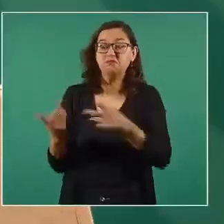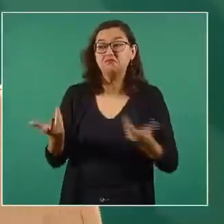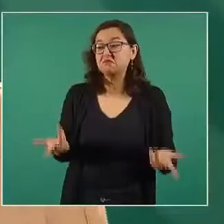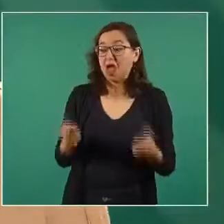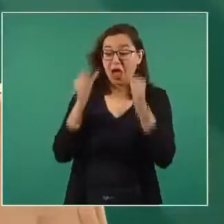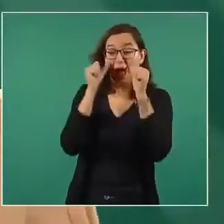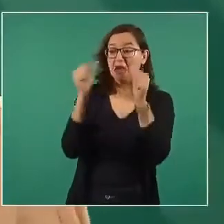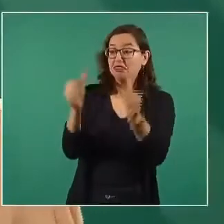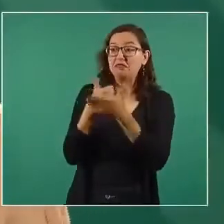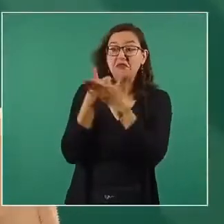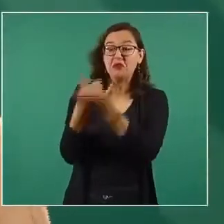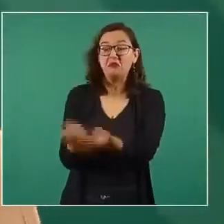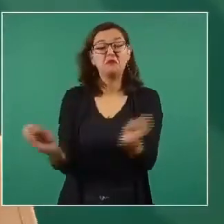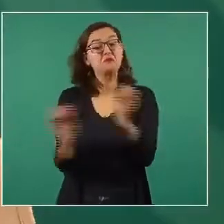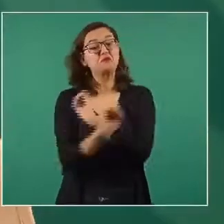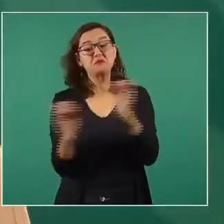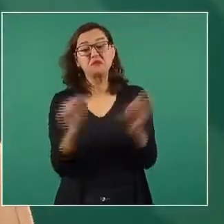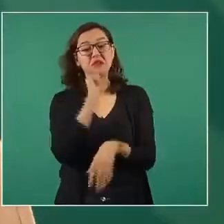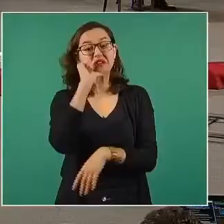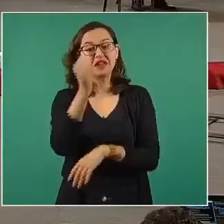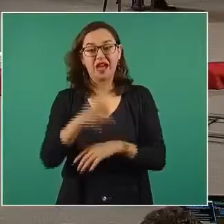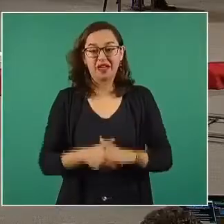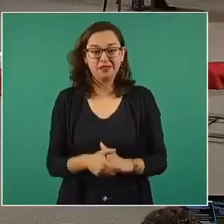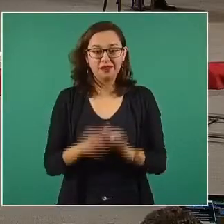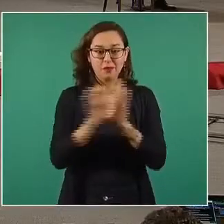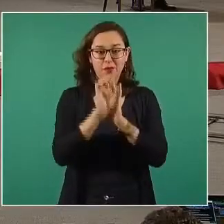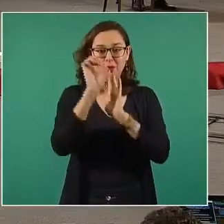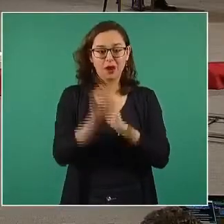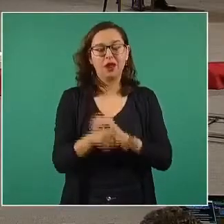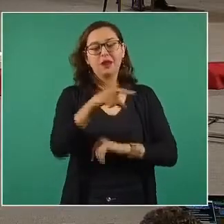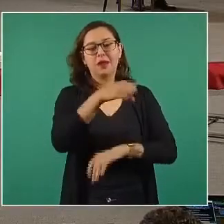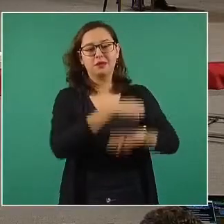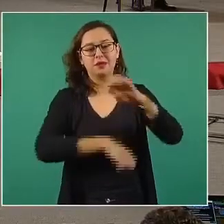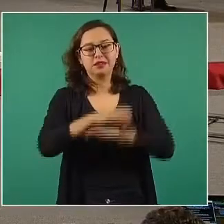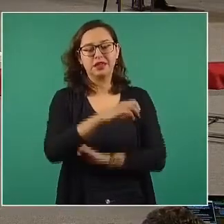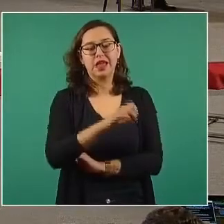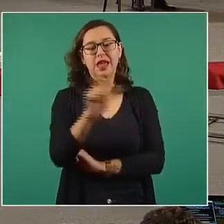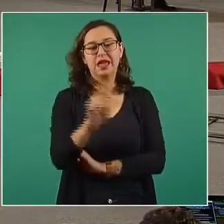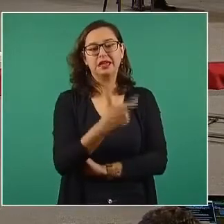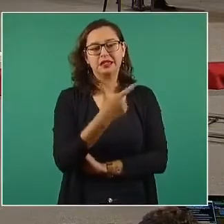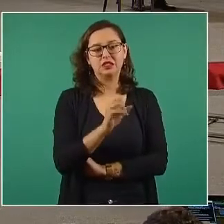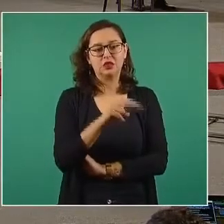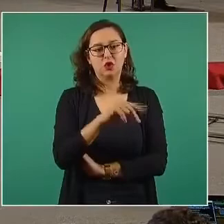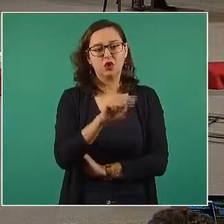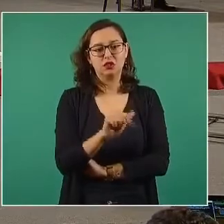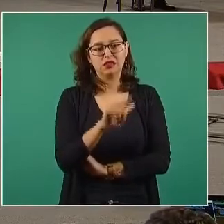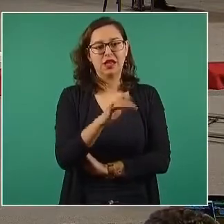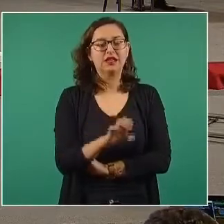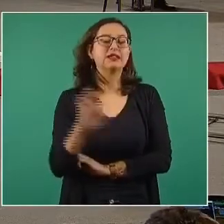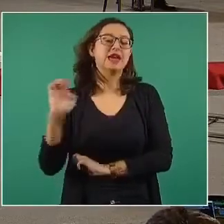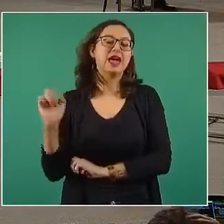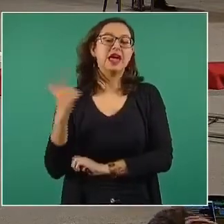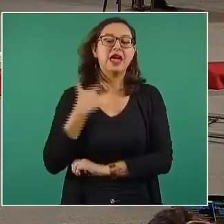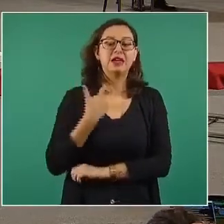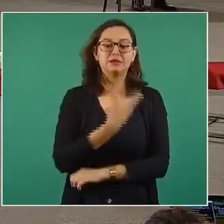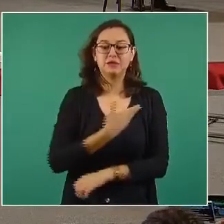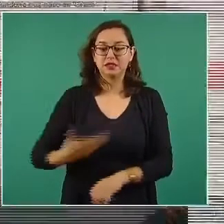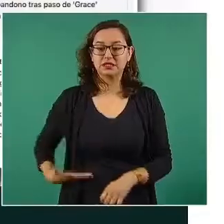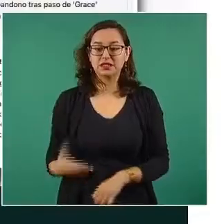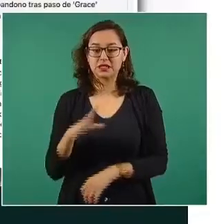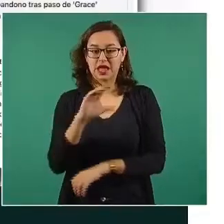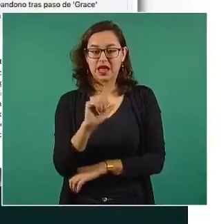vemos a personajes como el empresario Claudio X González, el expresidente Felipe Calderón, Denise